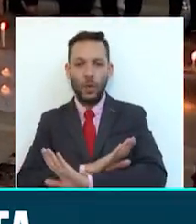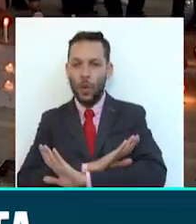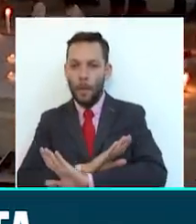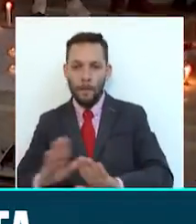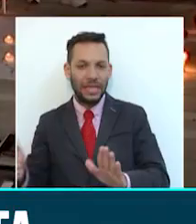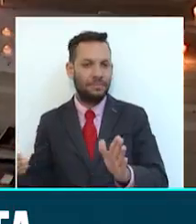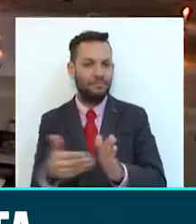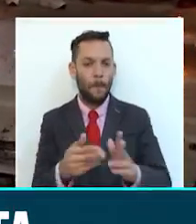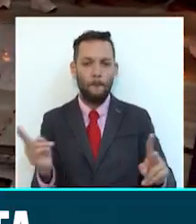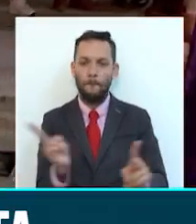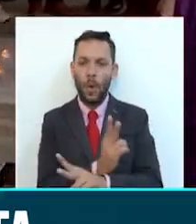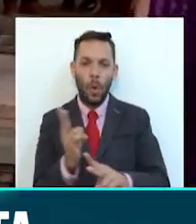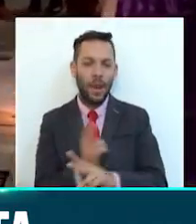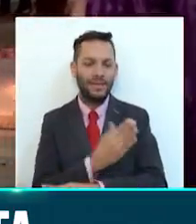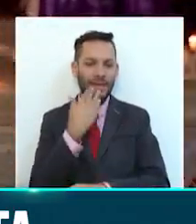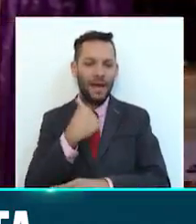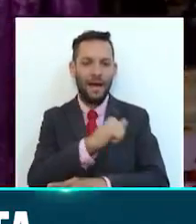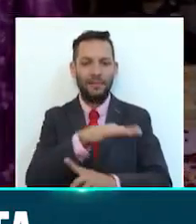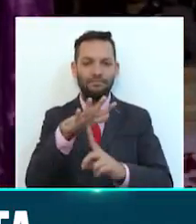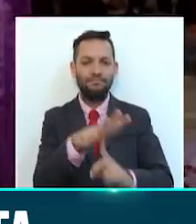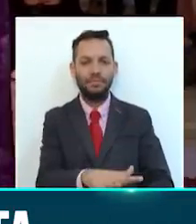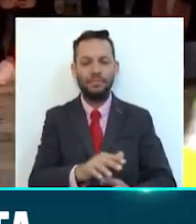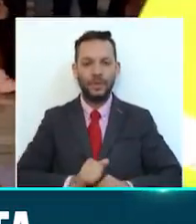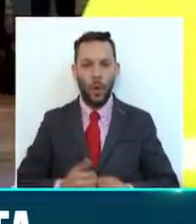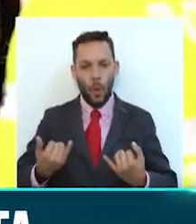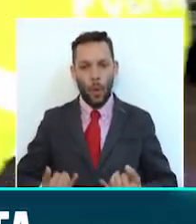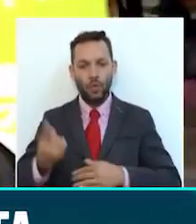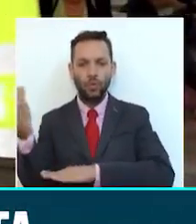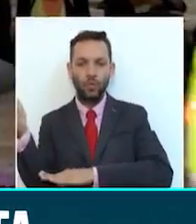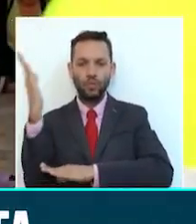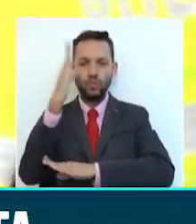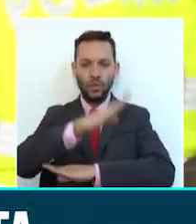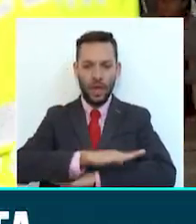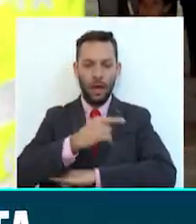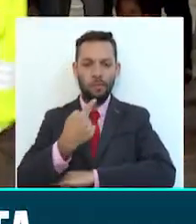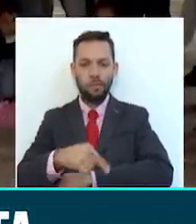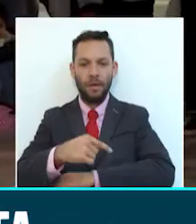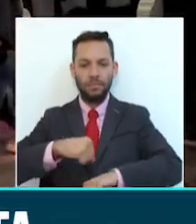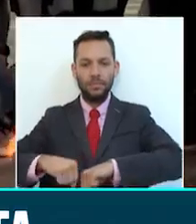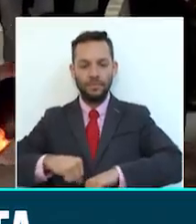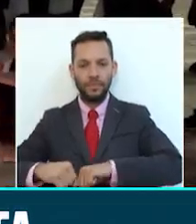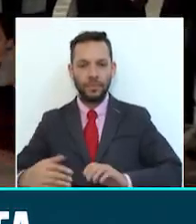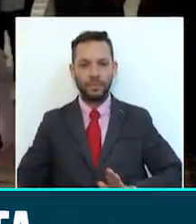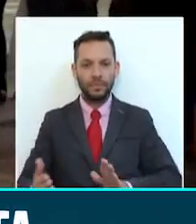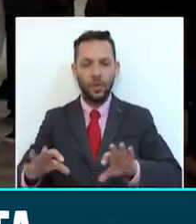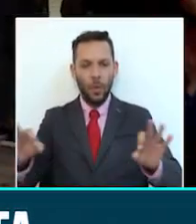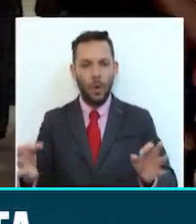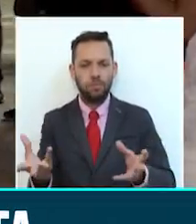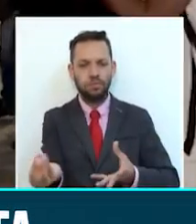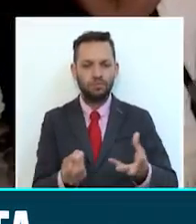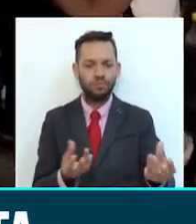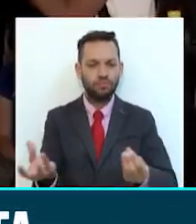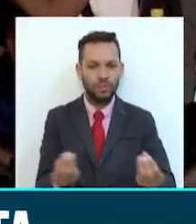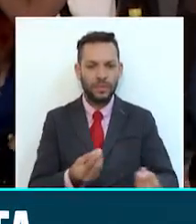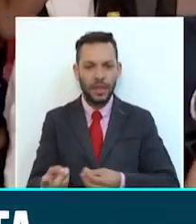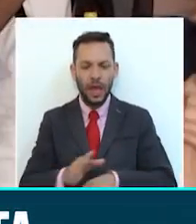de las violencias de género. Este es un día en el que nos juntamos en todas partes del mundo para denunciar